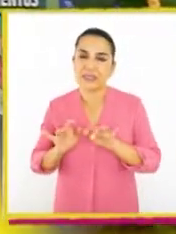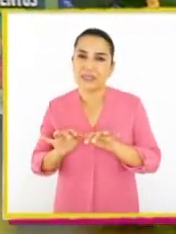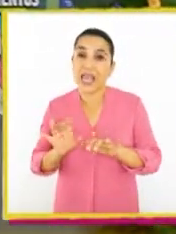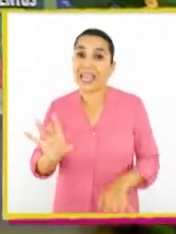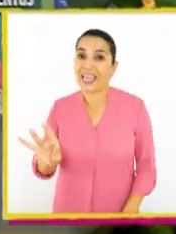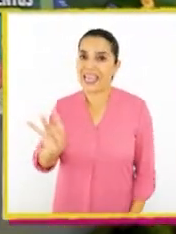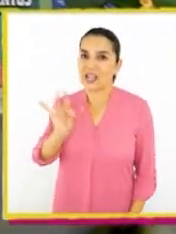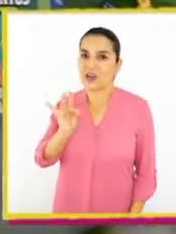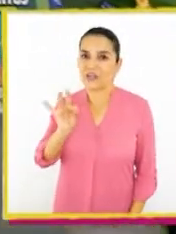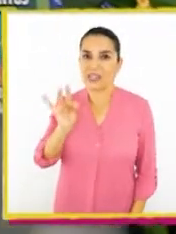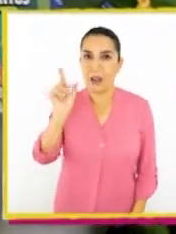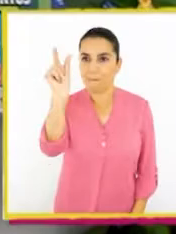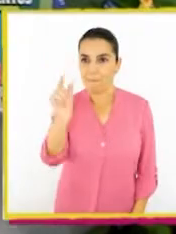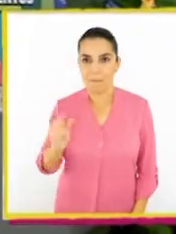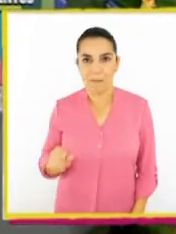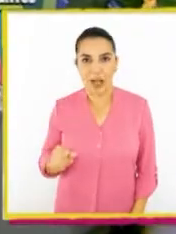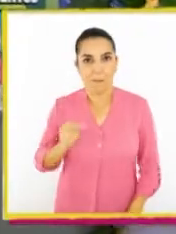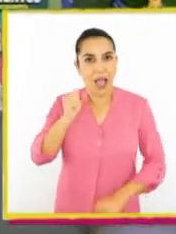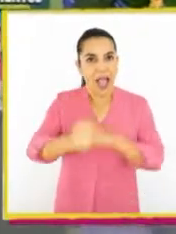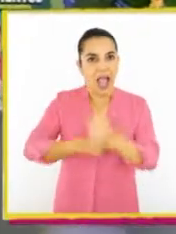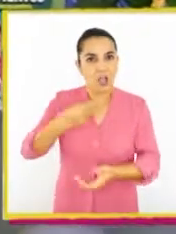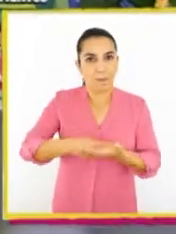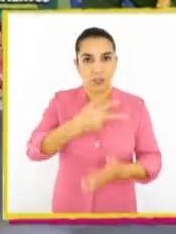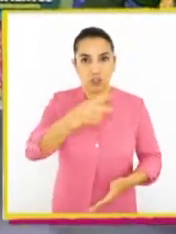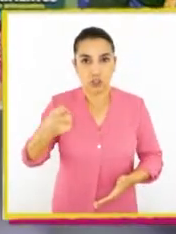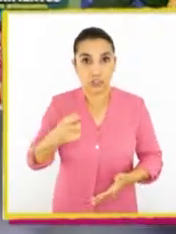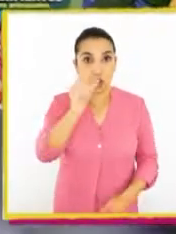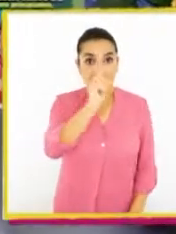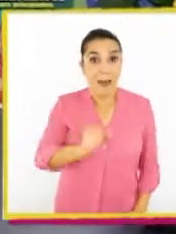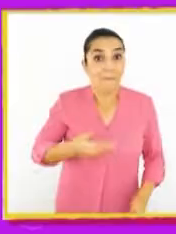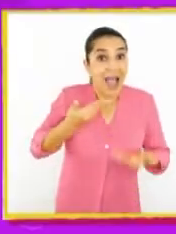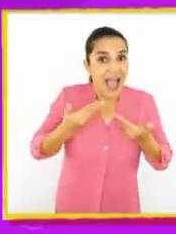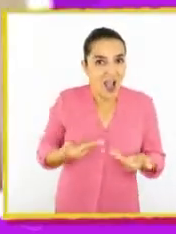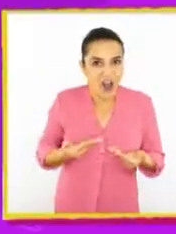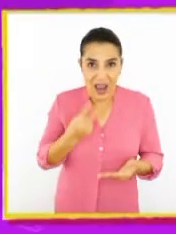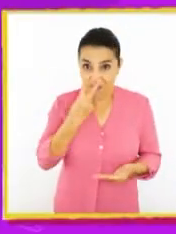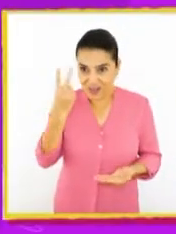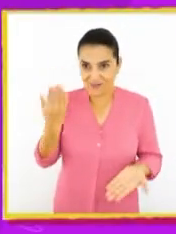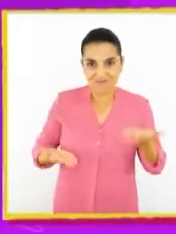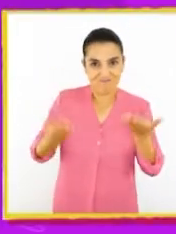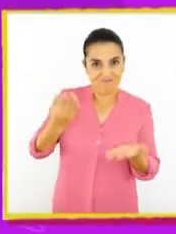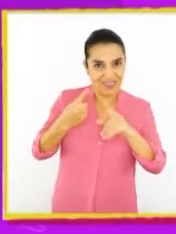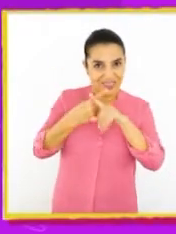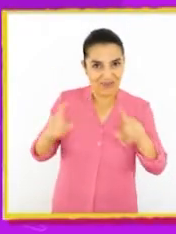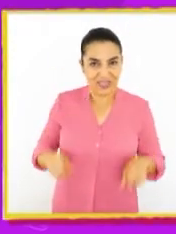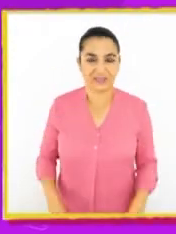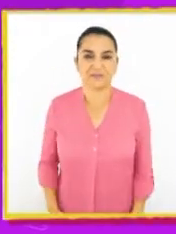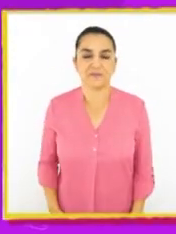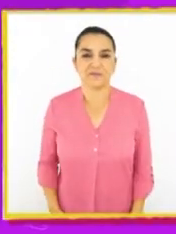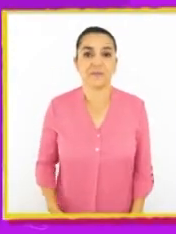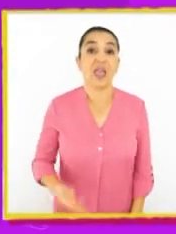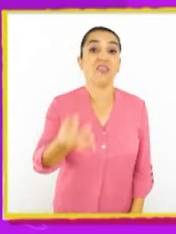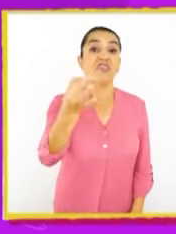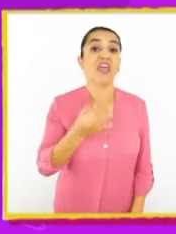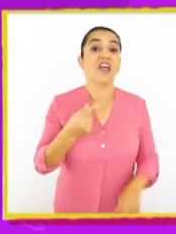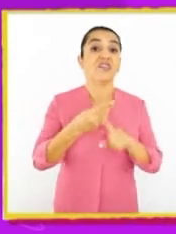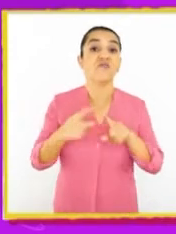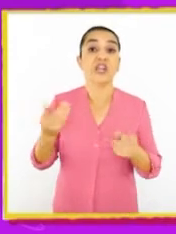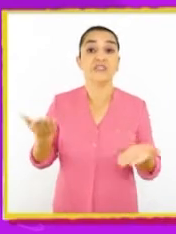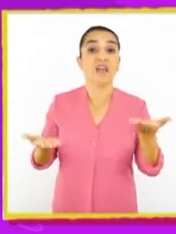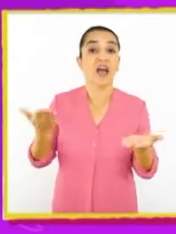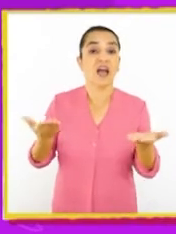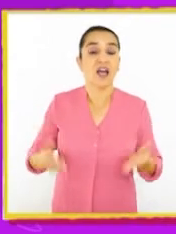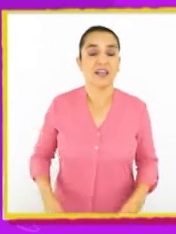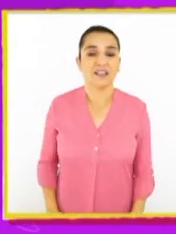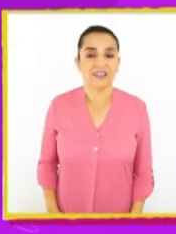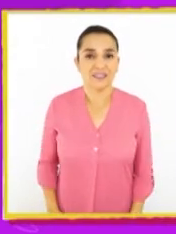A ver. Aquí encontré un mapa del siglo XIX y un actual. Miren. Veamos las diferencias. Díganme una